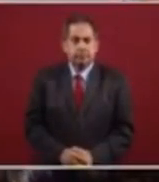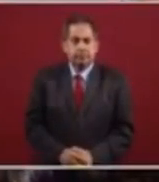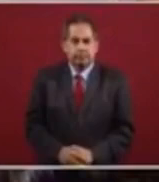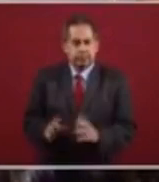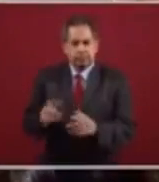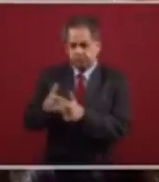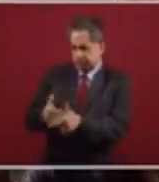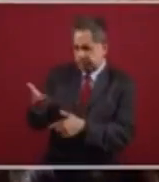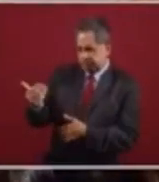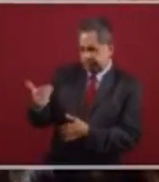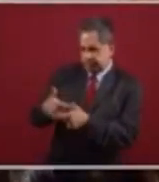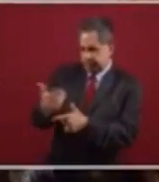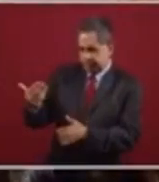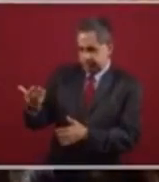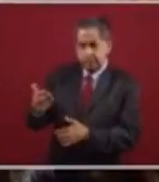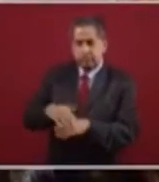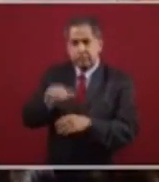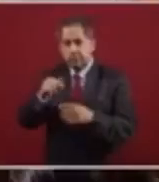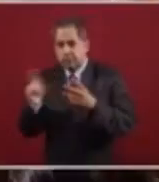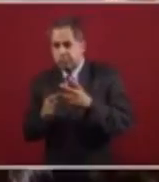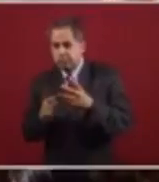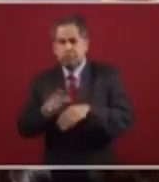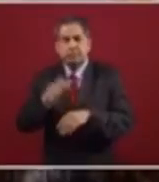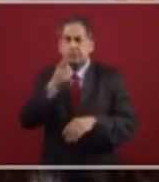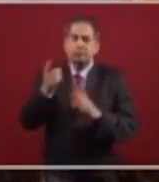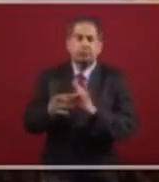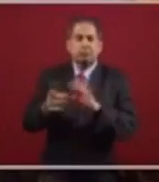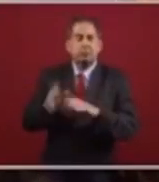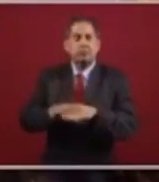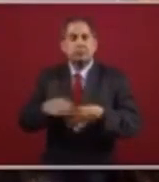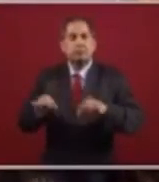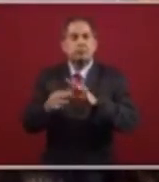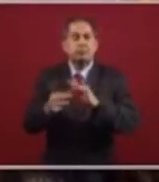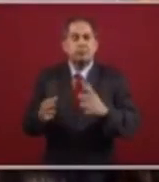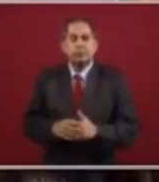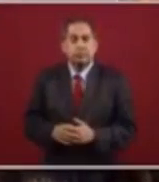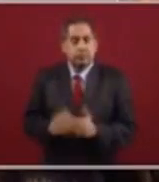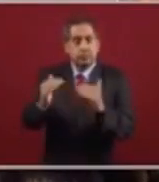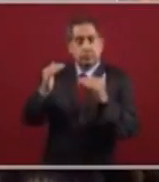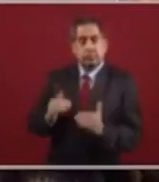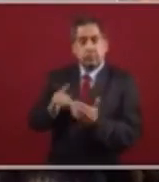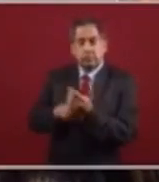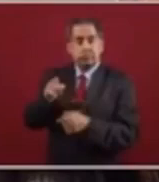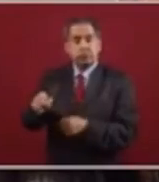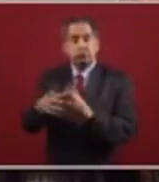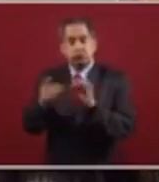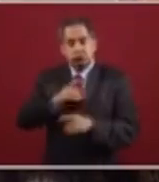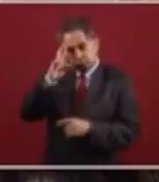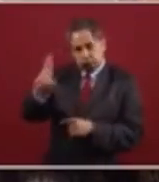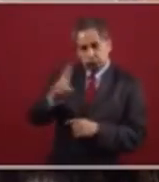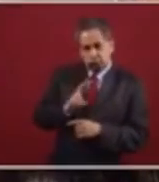pero sigue porque hay otra parte donde lo que más me importa es lo que sigue